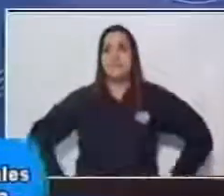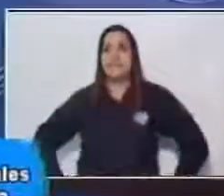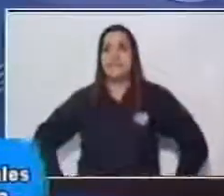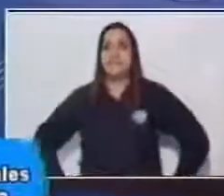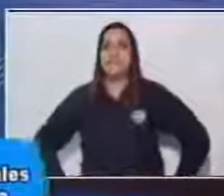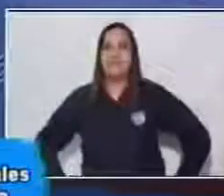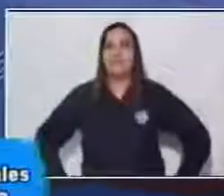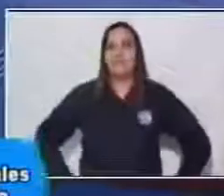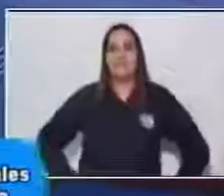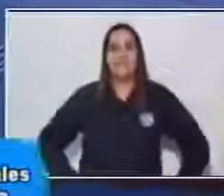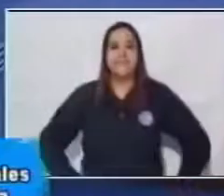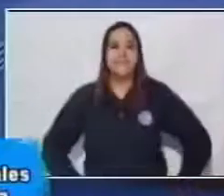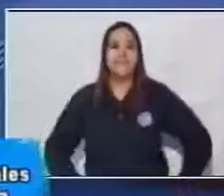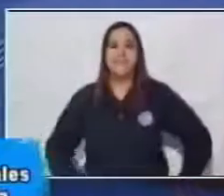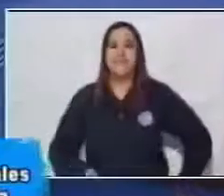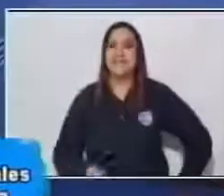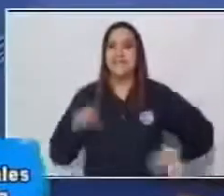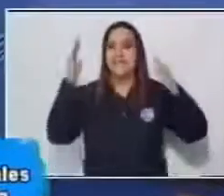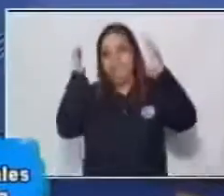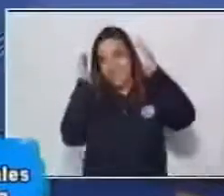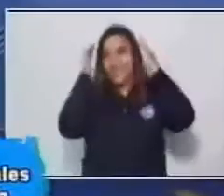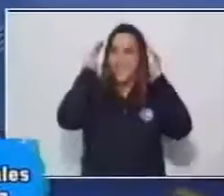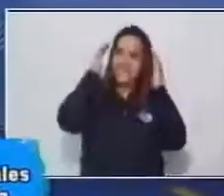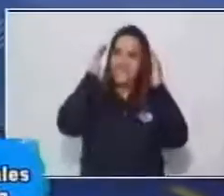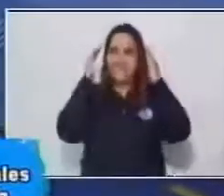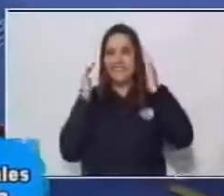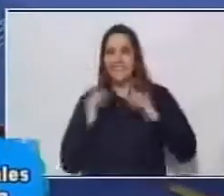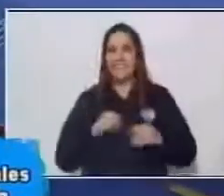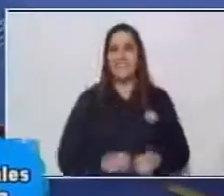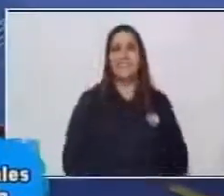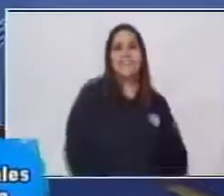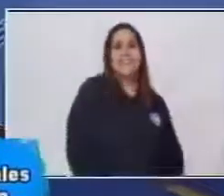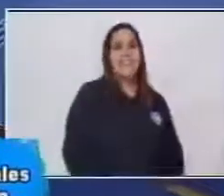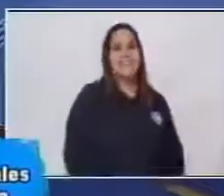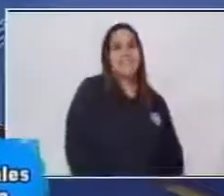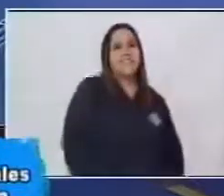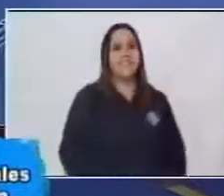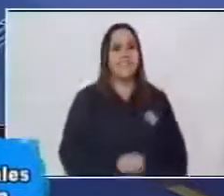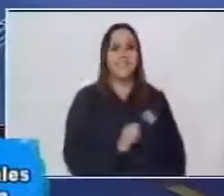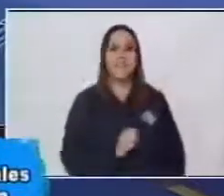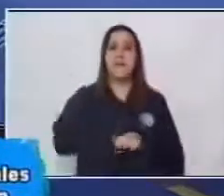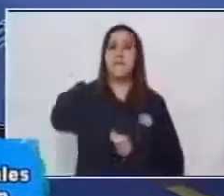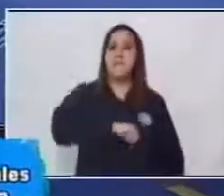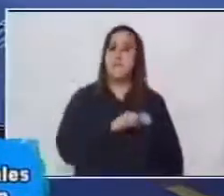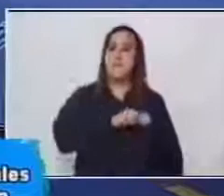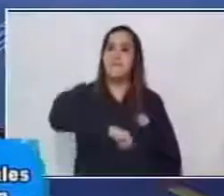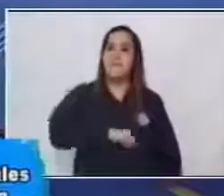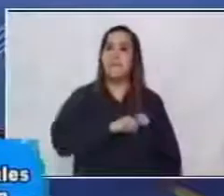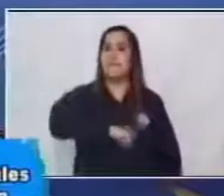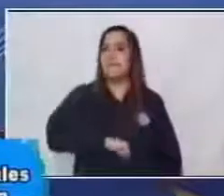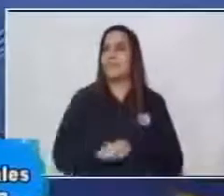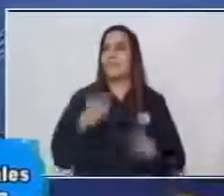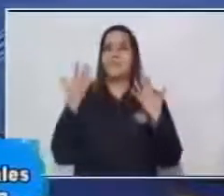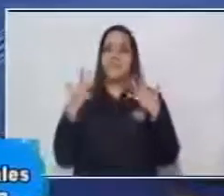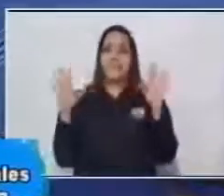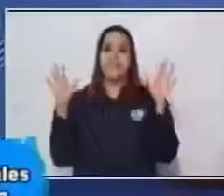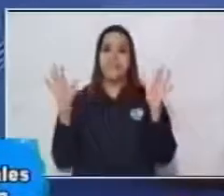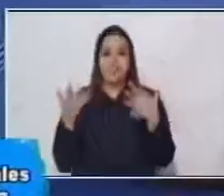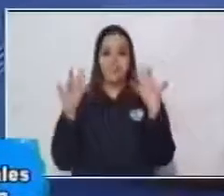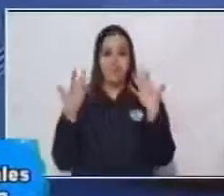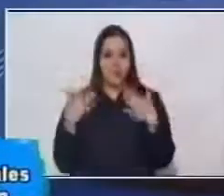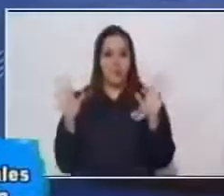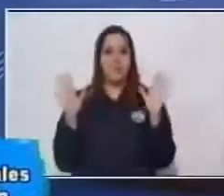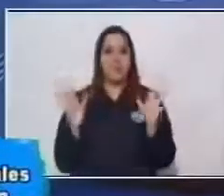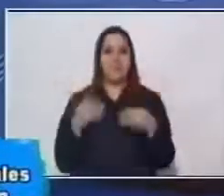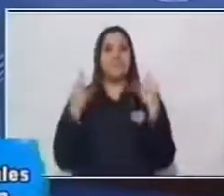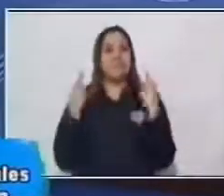cola, con la cola, con la cabeza, cabeza, con el hombro, hombro, hombro, con el codo, codo, codo, mano,